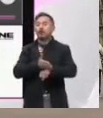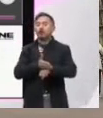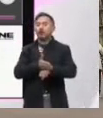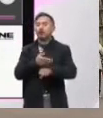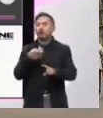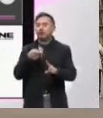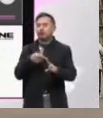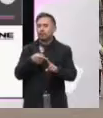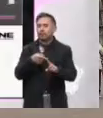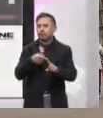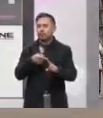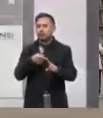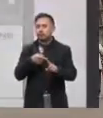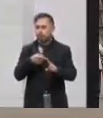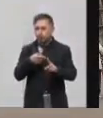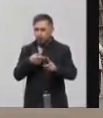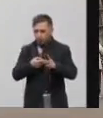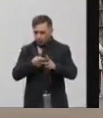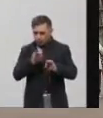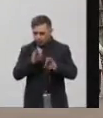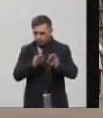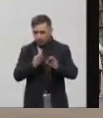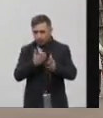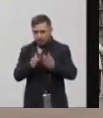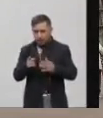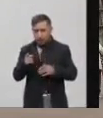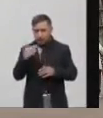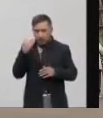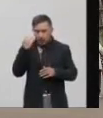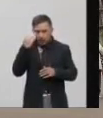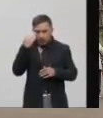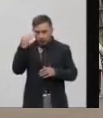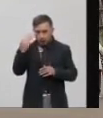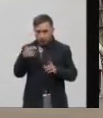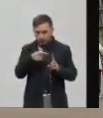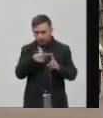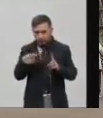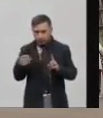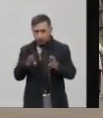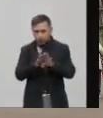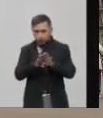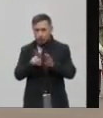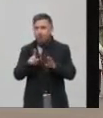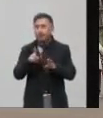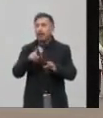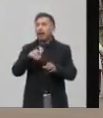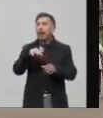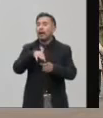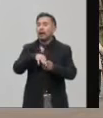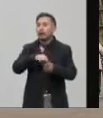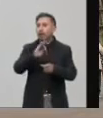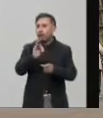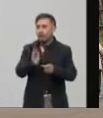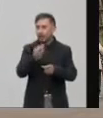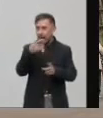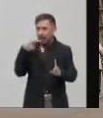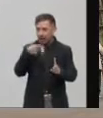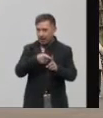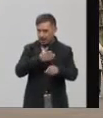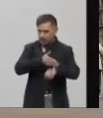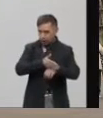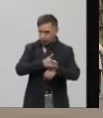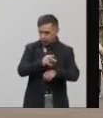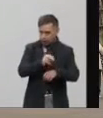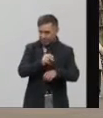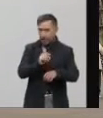del pautaje, ¿debiera ser también en el periodo que fue afectado una elección federal? Porque si bien es cierto que se